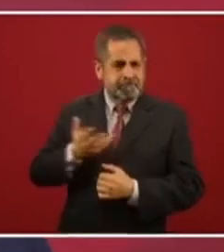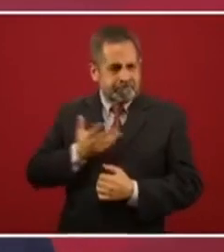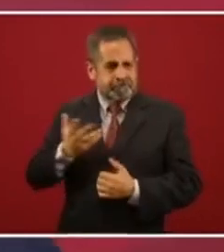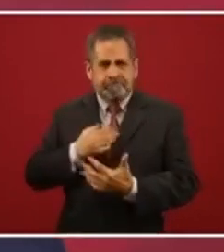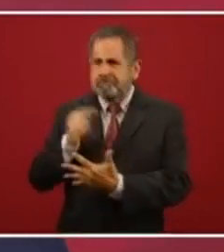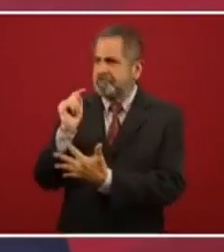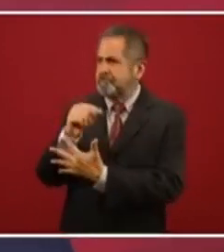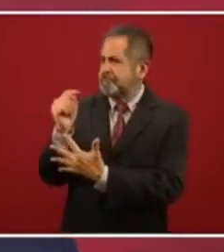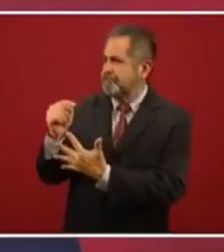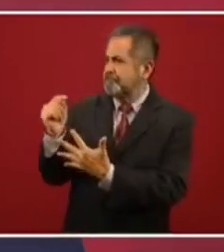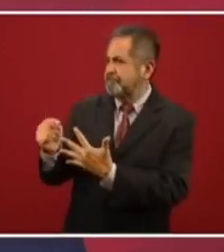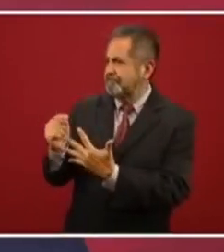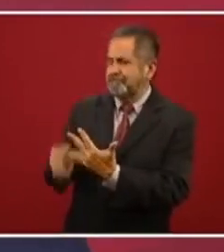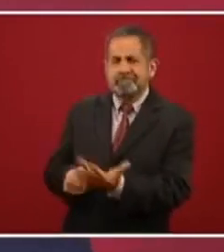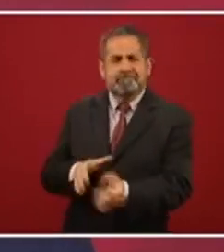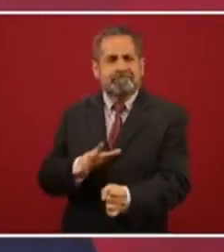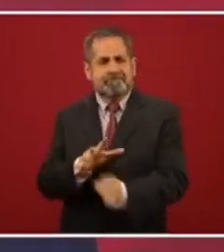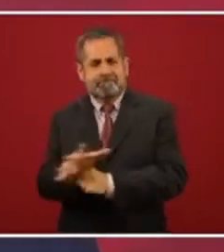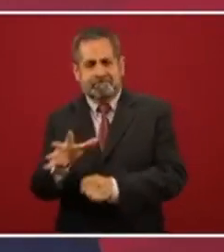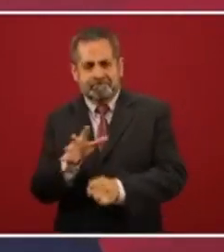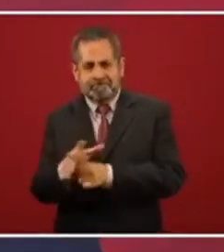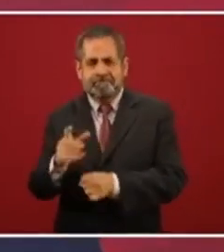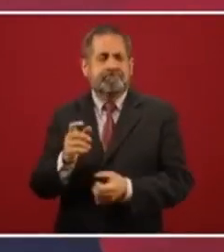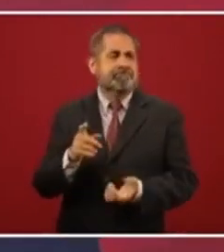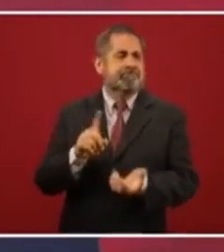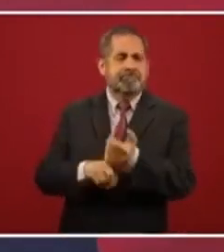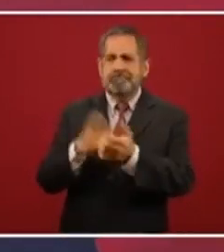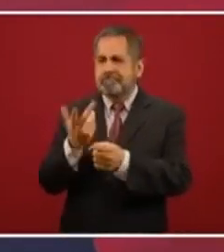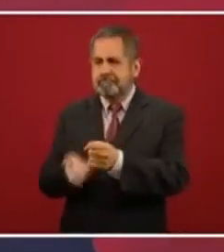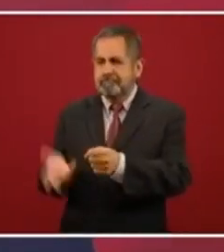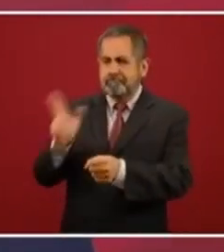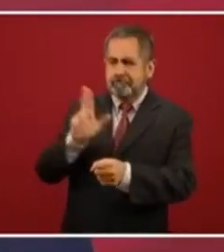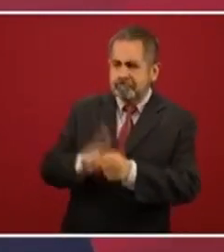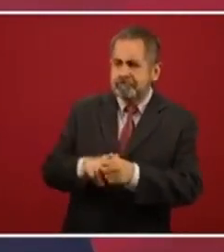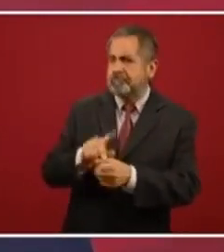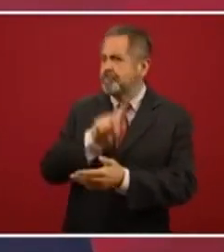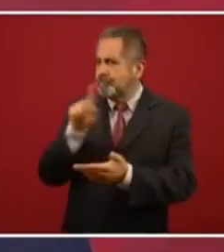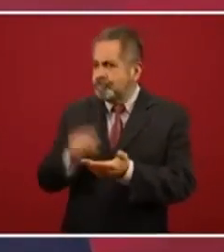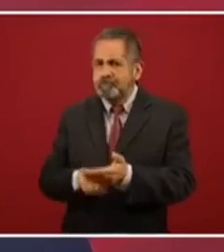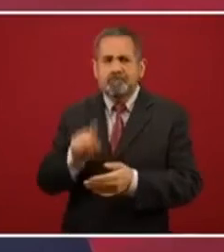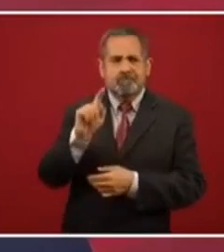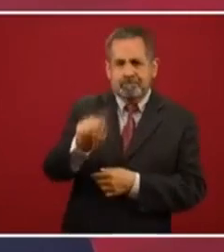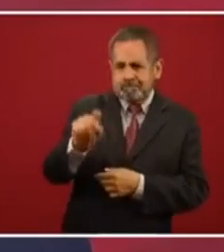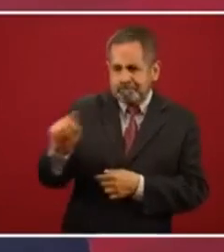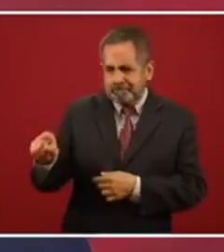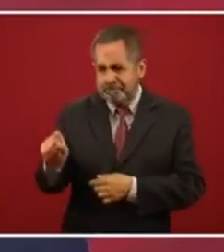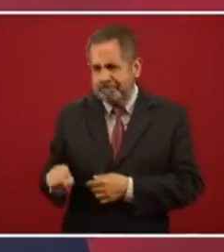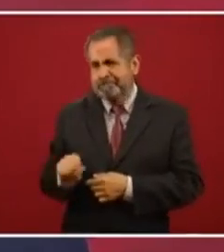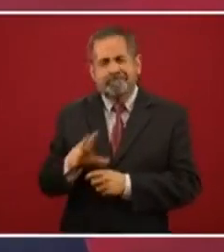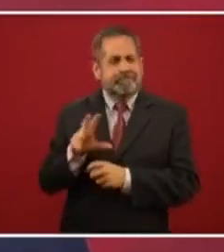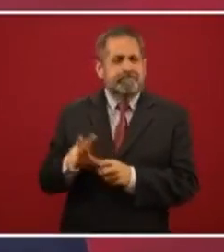infraestructura, tenemos centros de salud, hospitales, se están